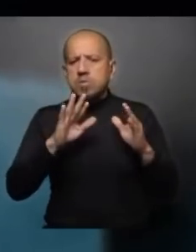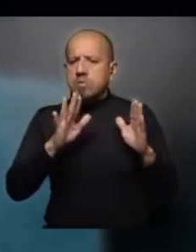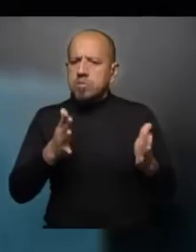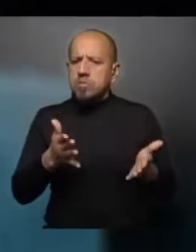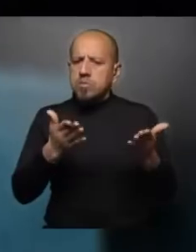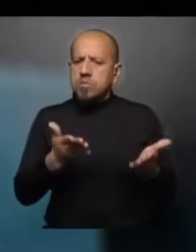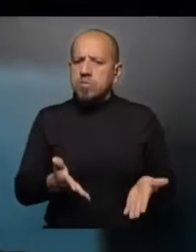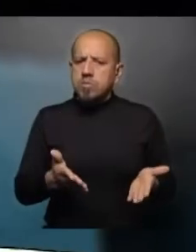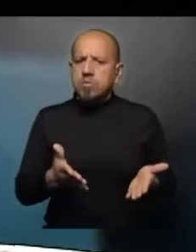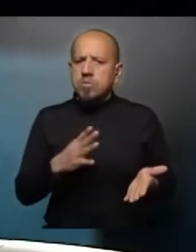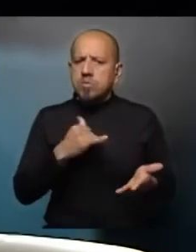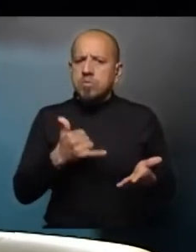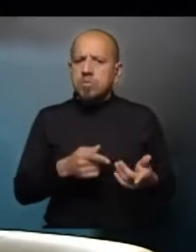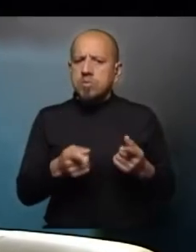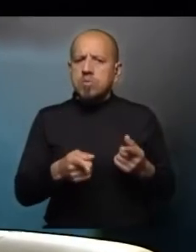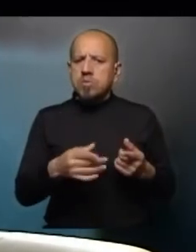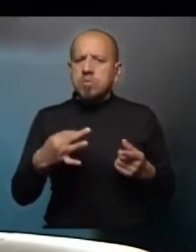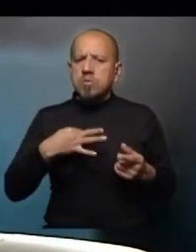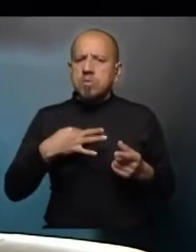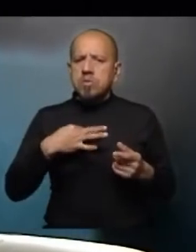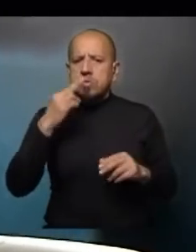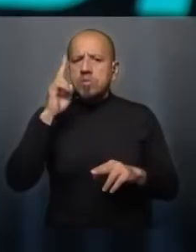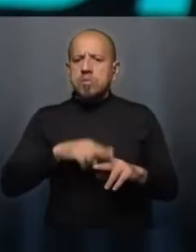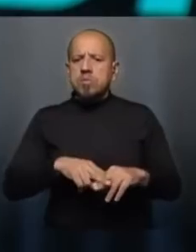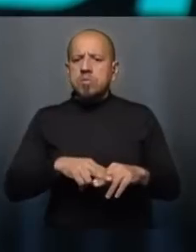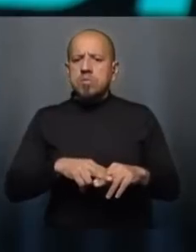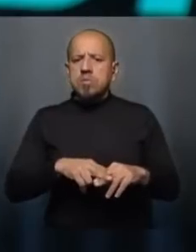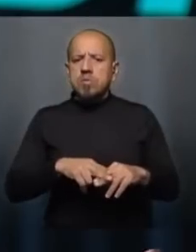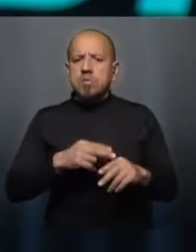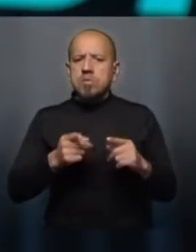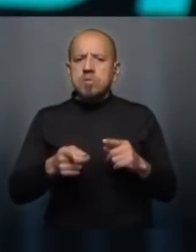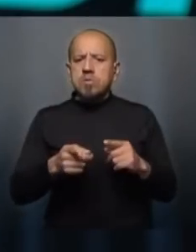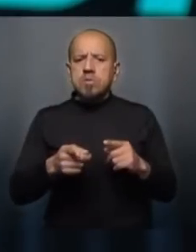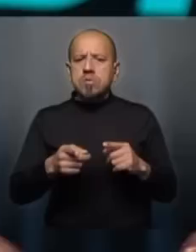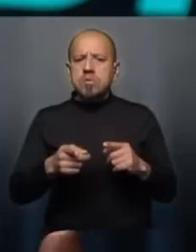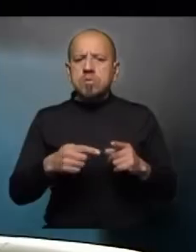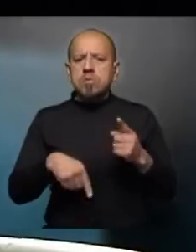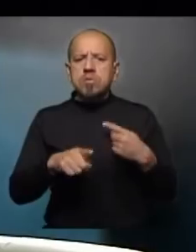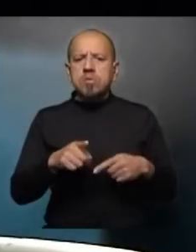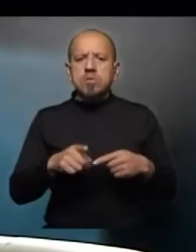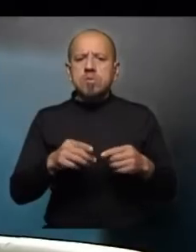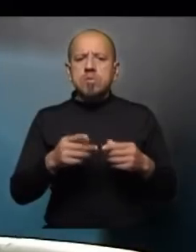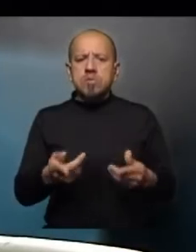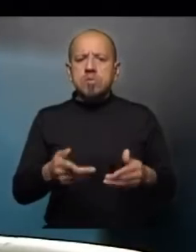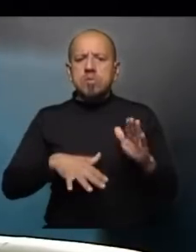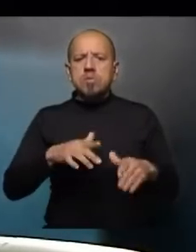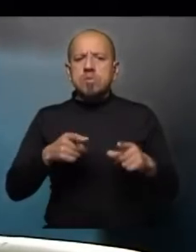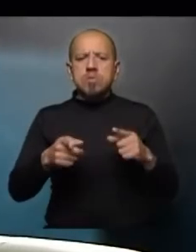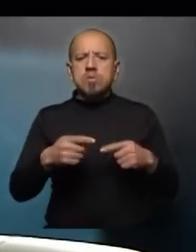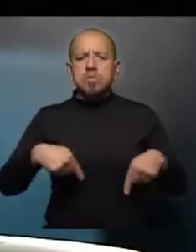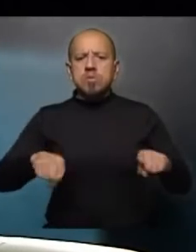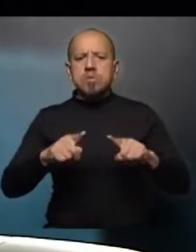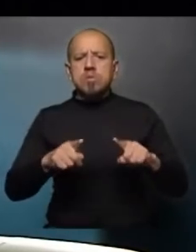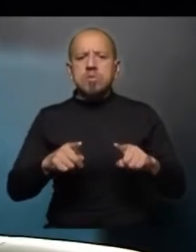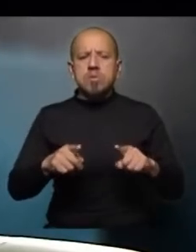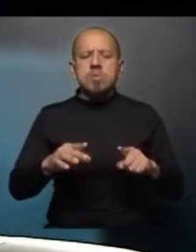de de que tiene en sus manos la vida y la muerte por decirlo insisto nuevamente de manera muy gruesa y eso a veces complica la relación Es